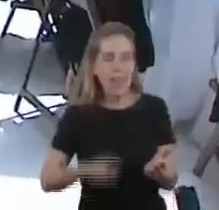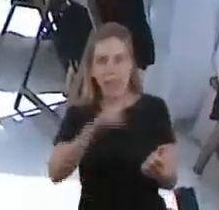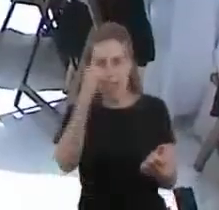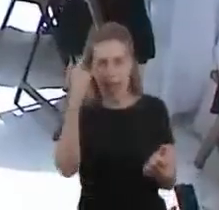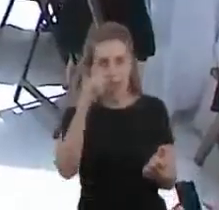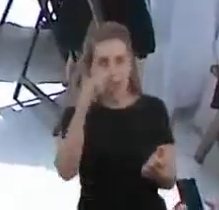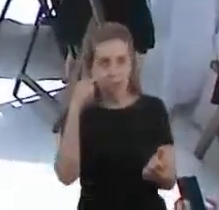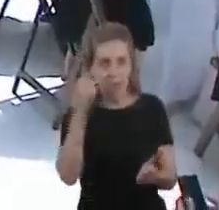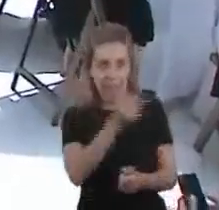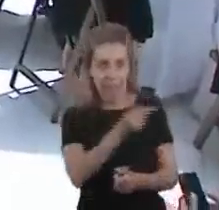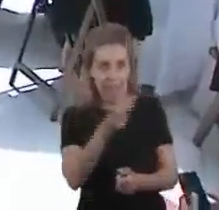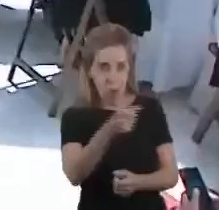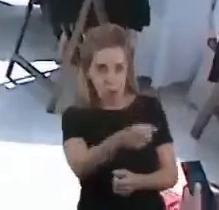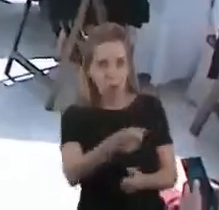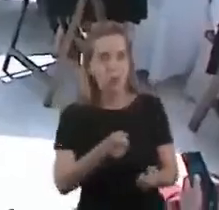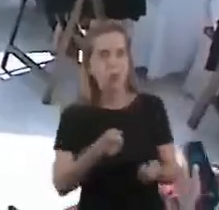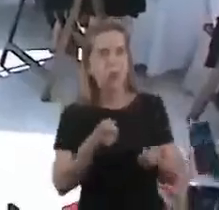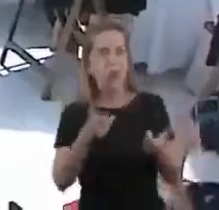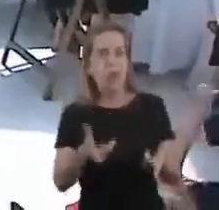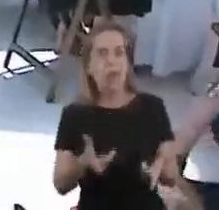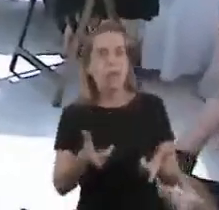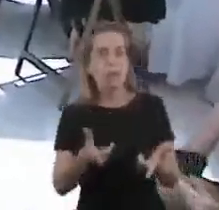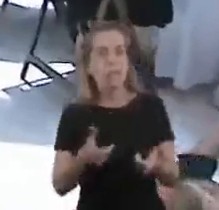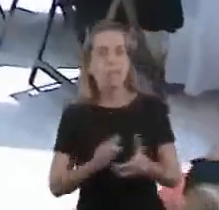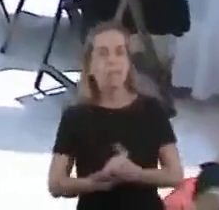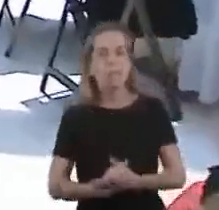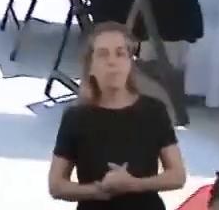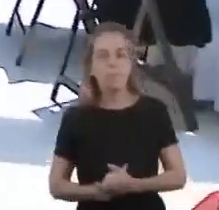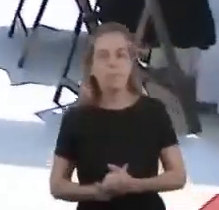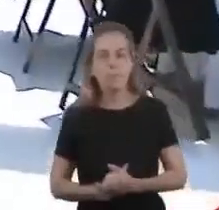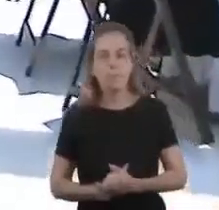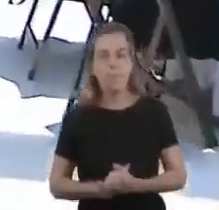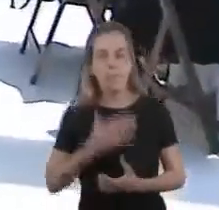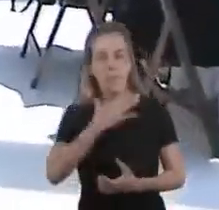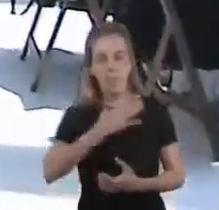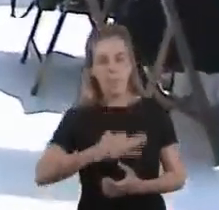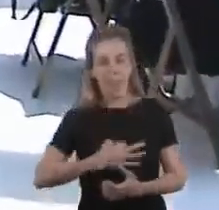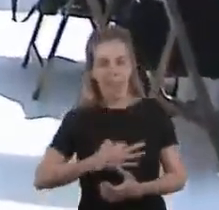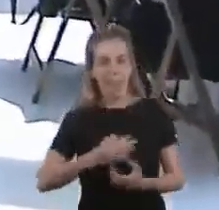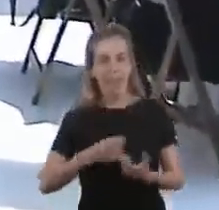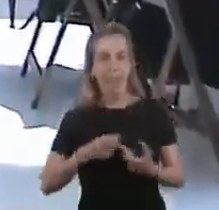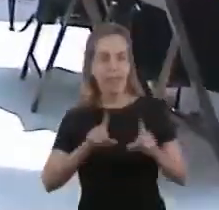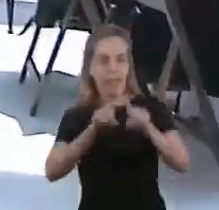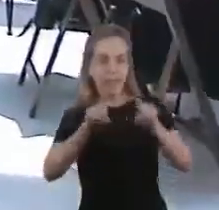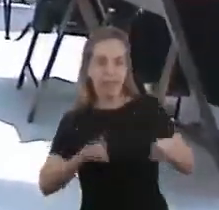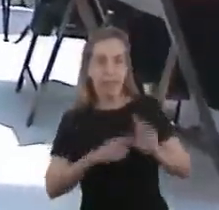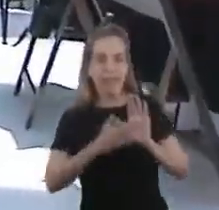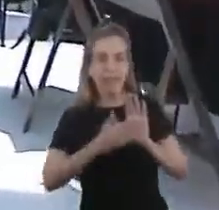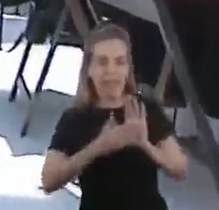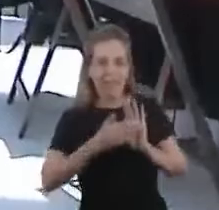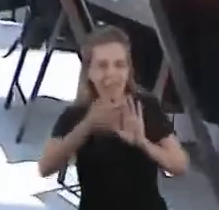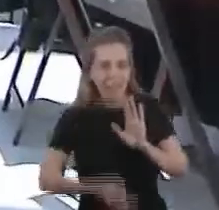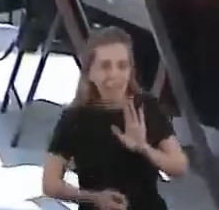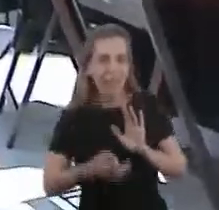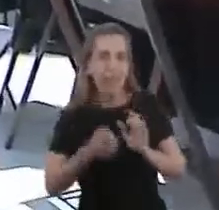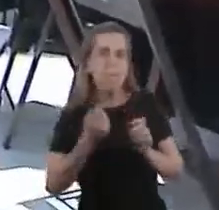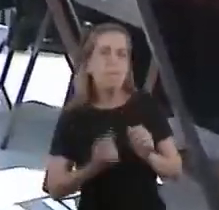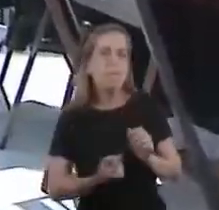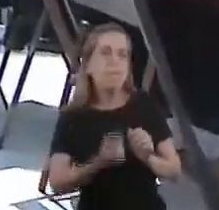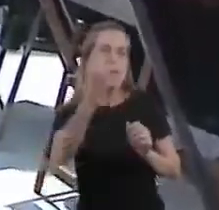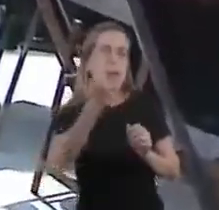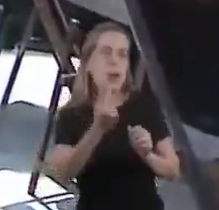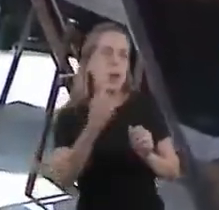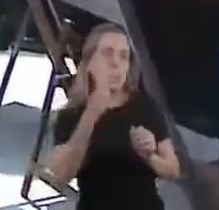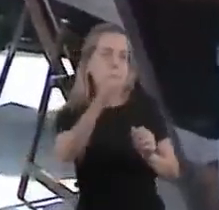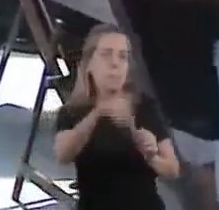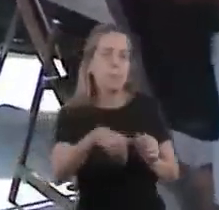Alberto Fernández, en la entrega de medallas y certificados correspondientes, en primer lugar a la